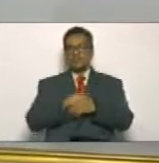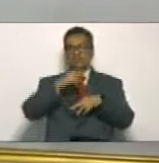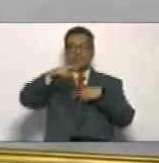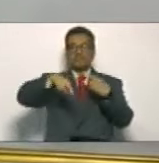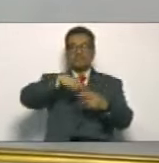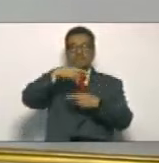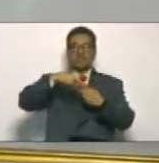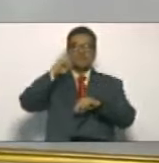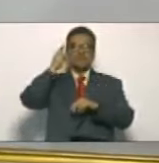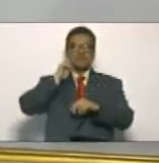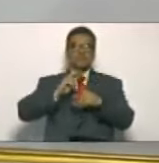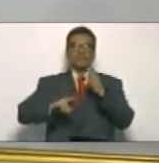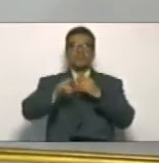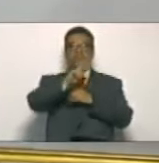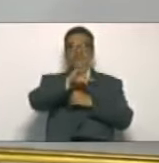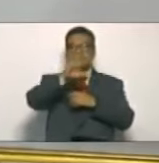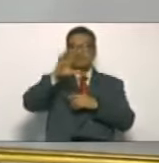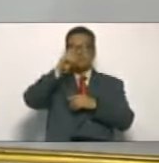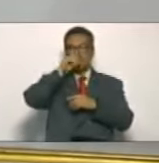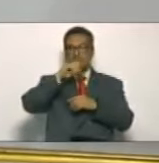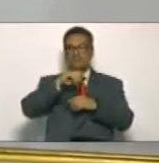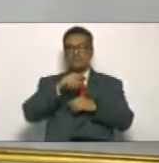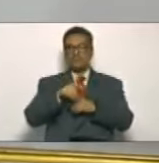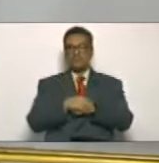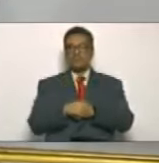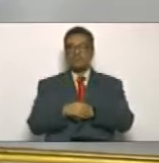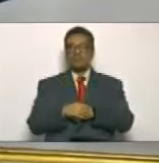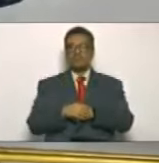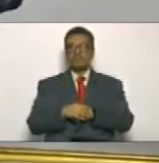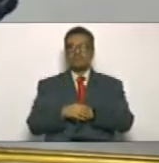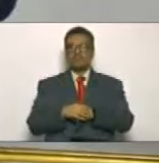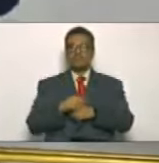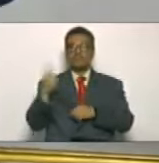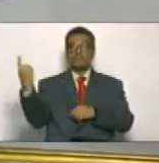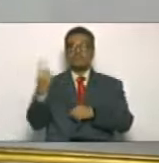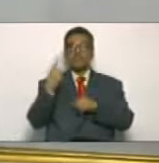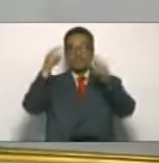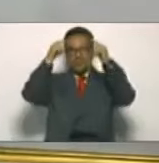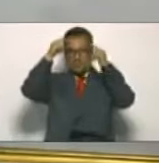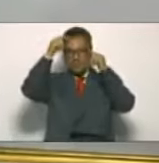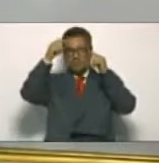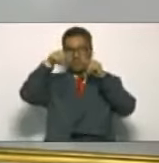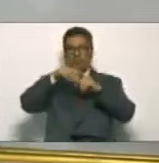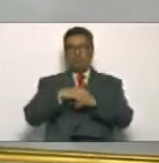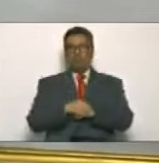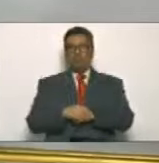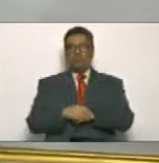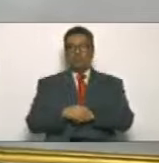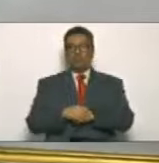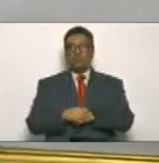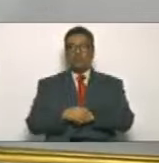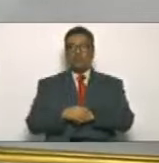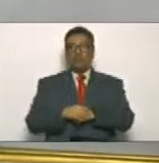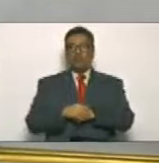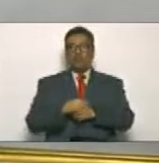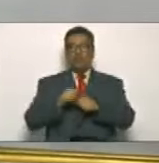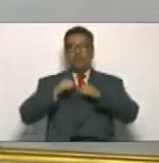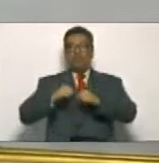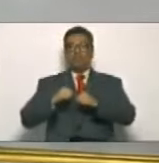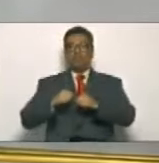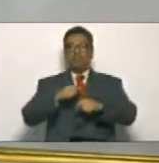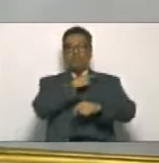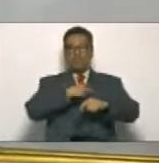Revolución Bolivariana, 25 años donde llegaba el comandante Chávez a que se le impusiera la